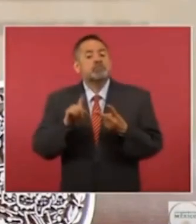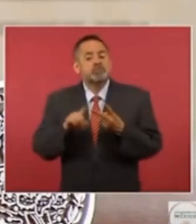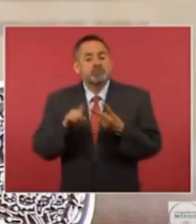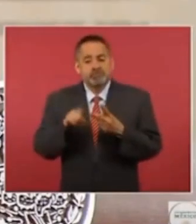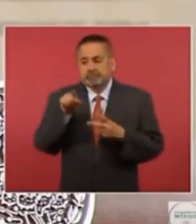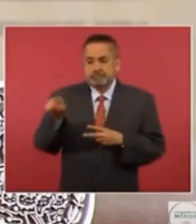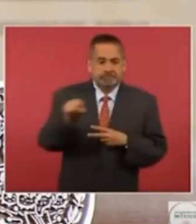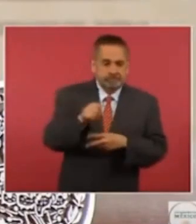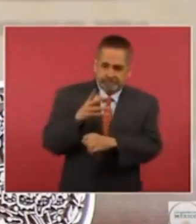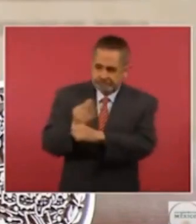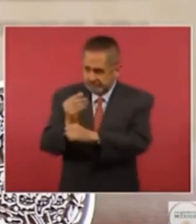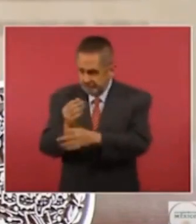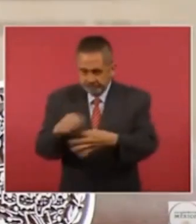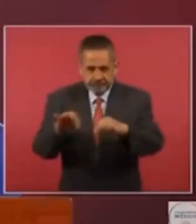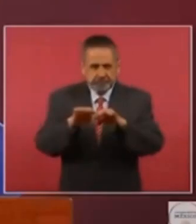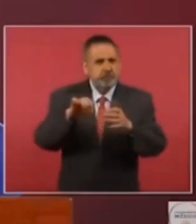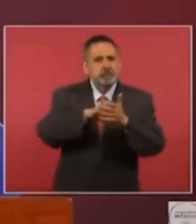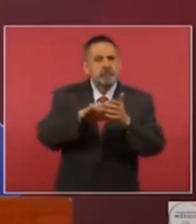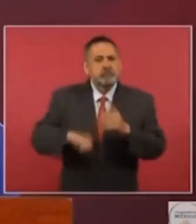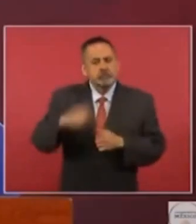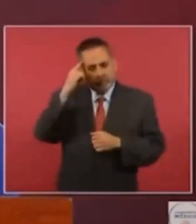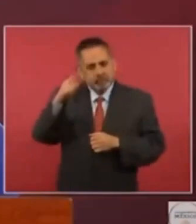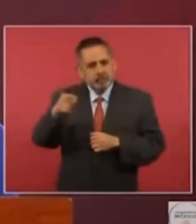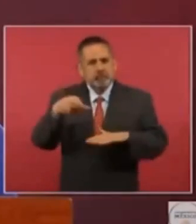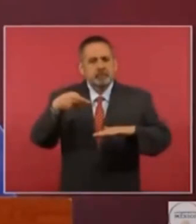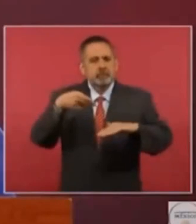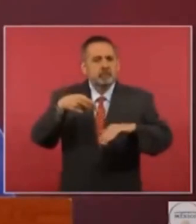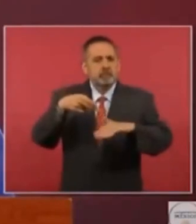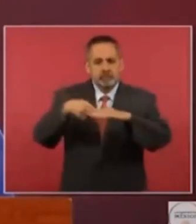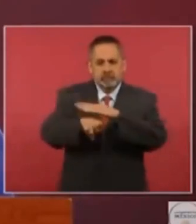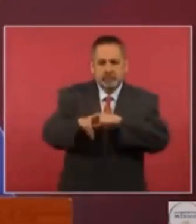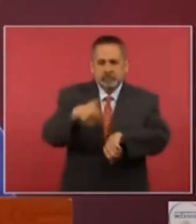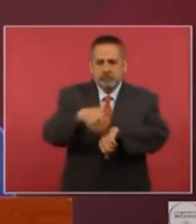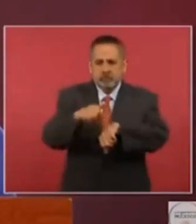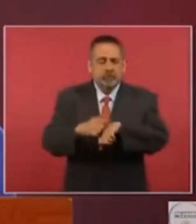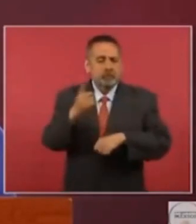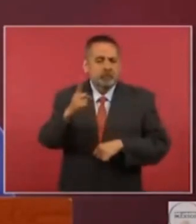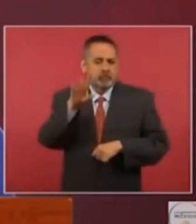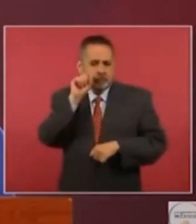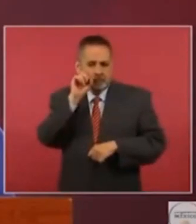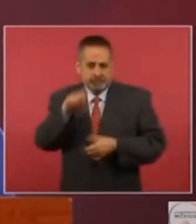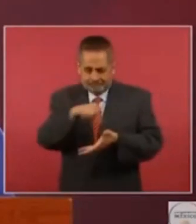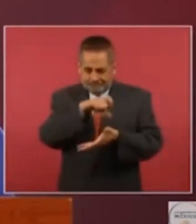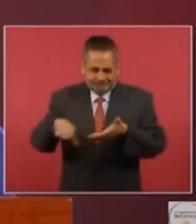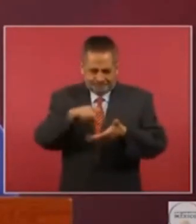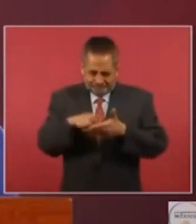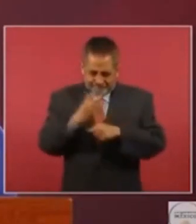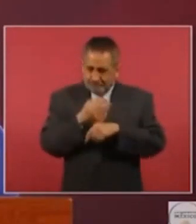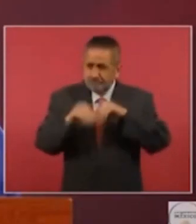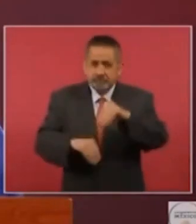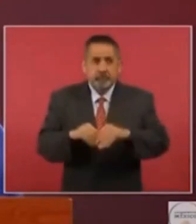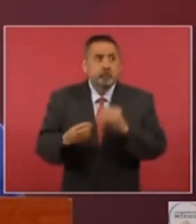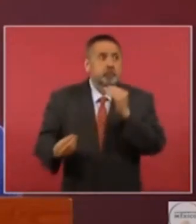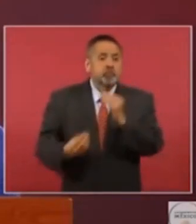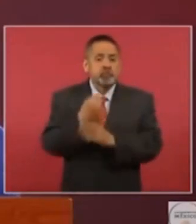información, amigos y amigas, pero vamos a ir a una de las notas donde dicen que ha bajado el presupuesto.